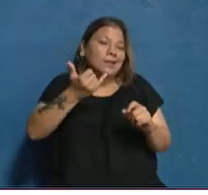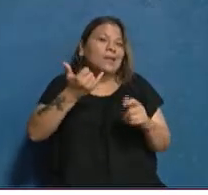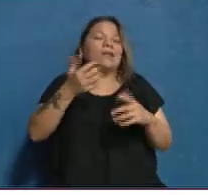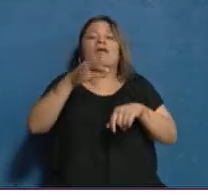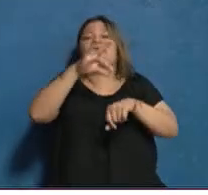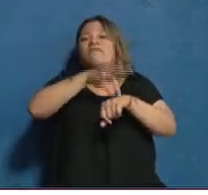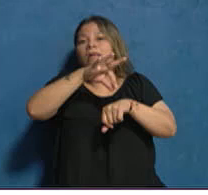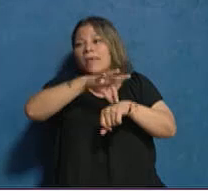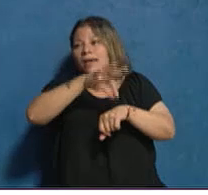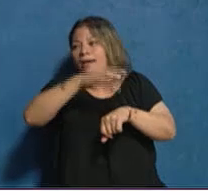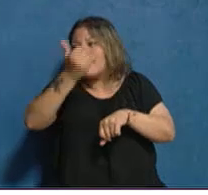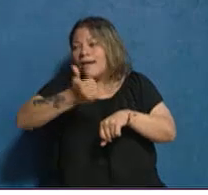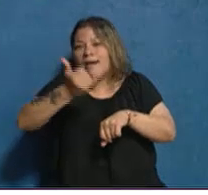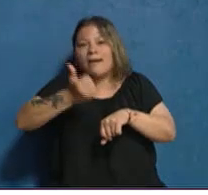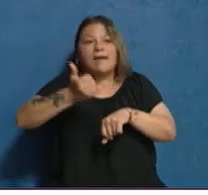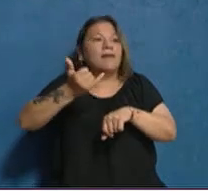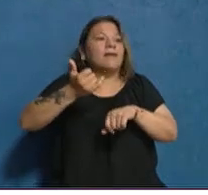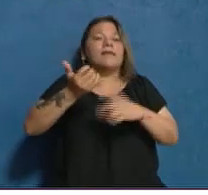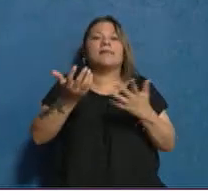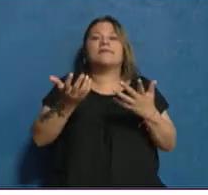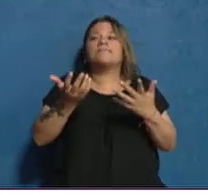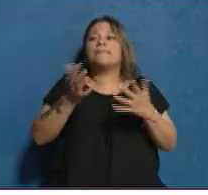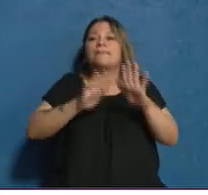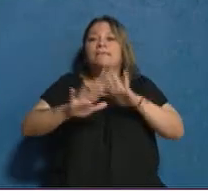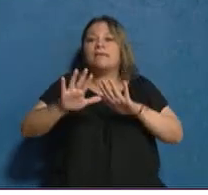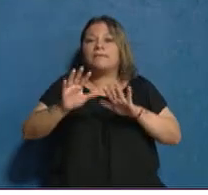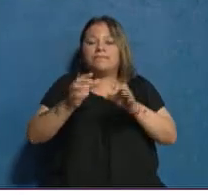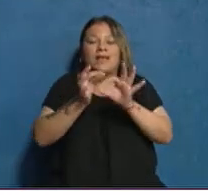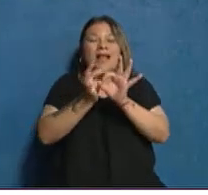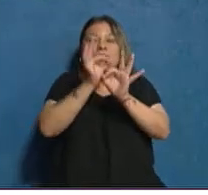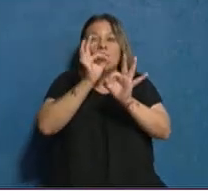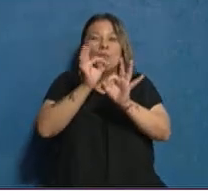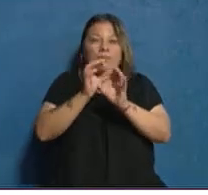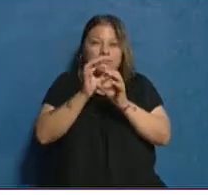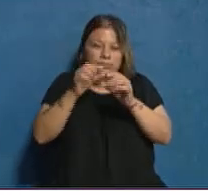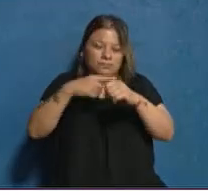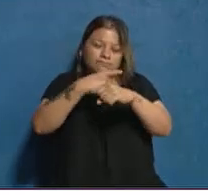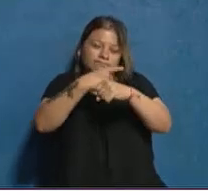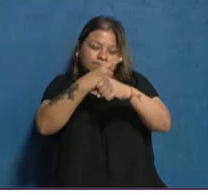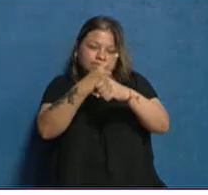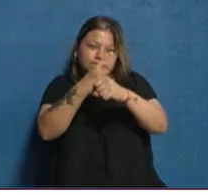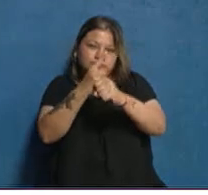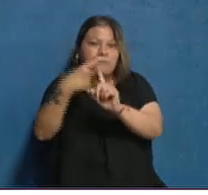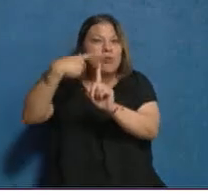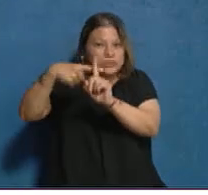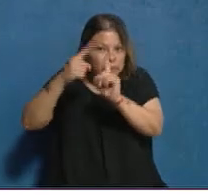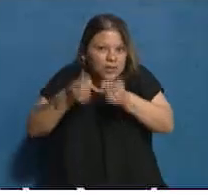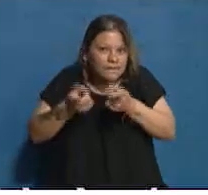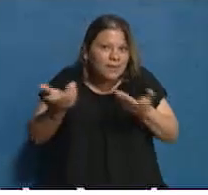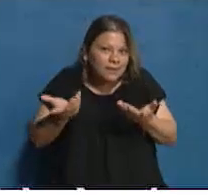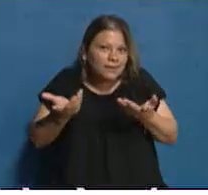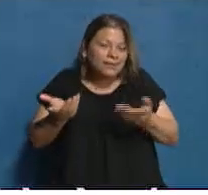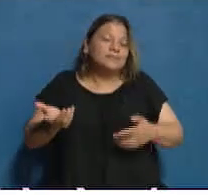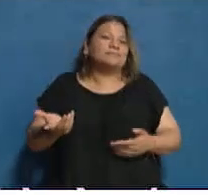padecimientos, enfermedades que hacen que el alcoholímetro marque positivo. Esto es lo que